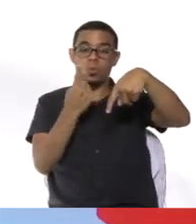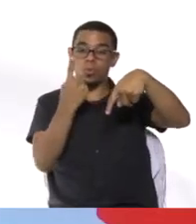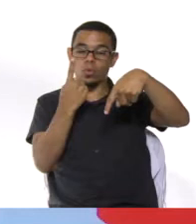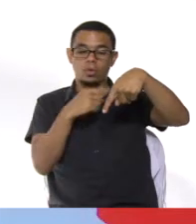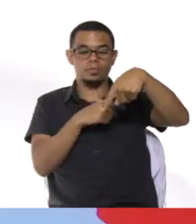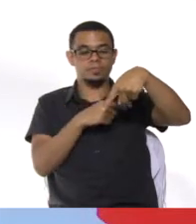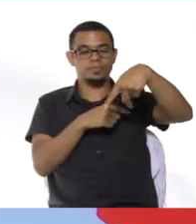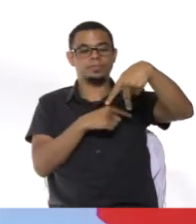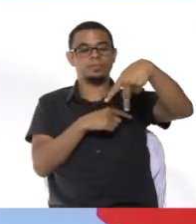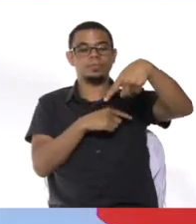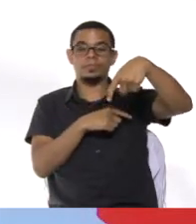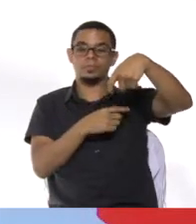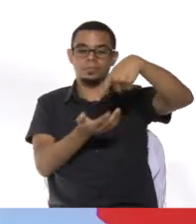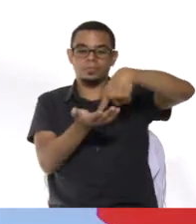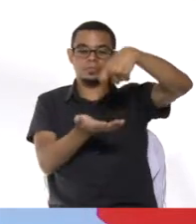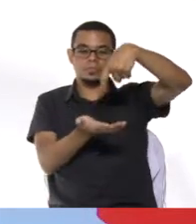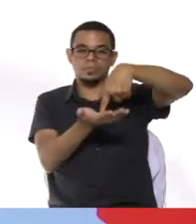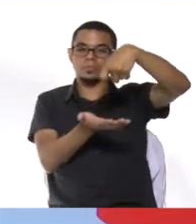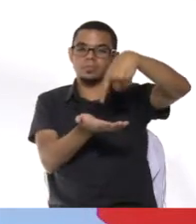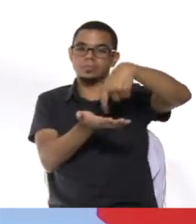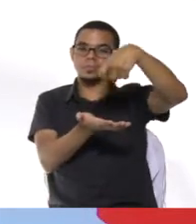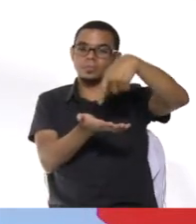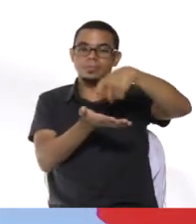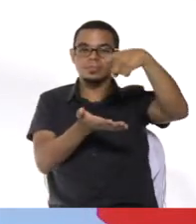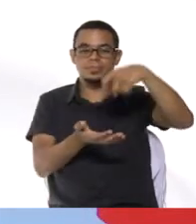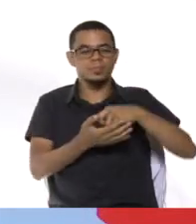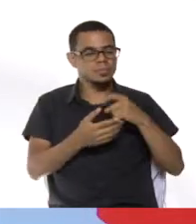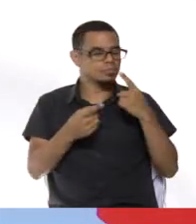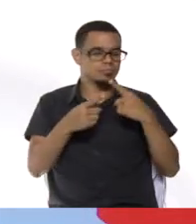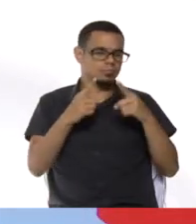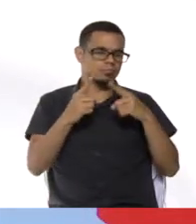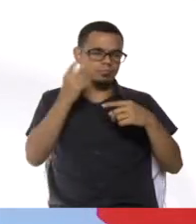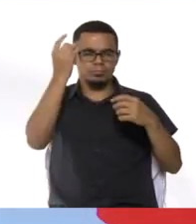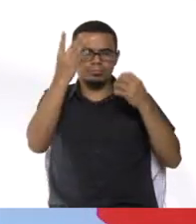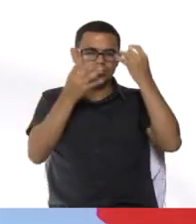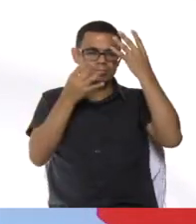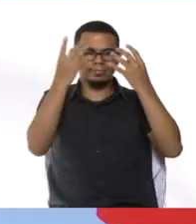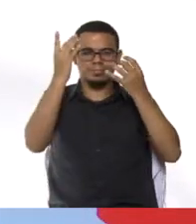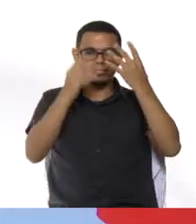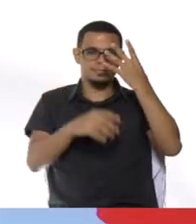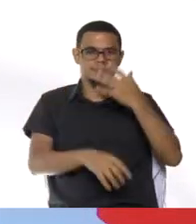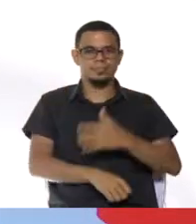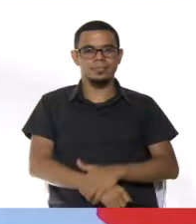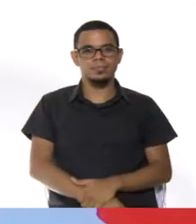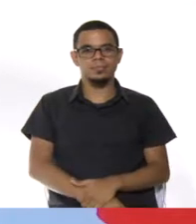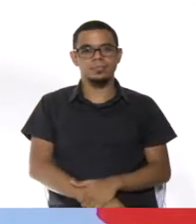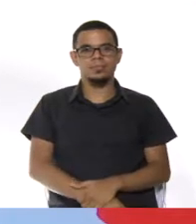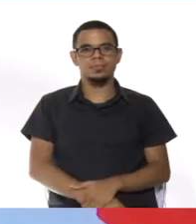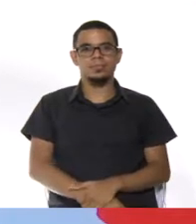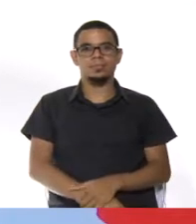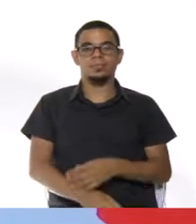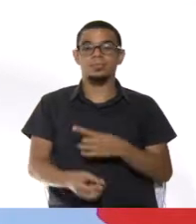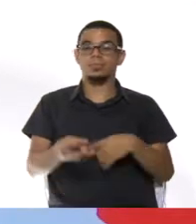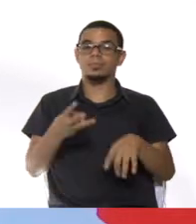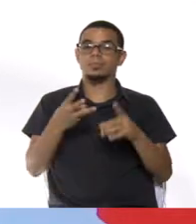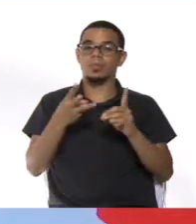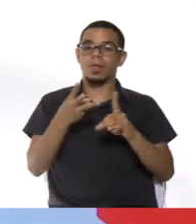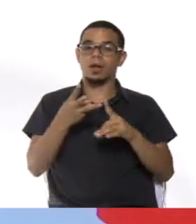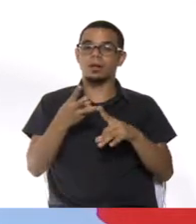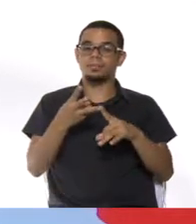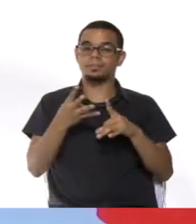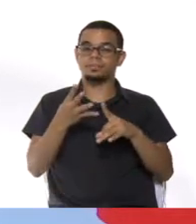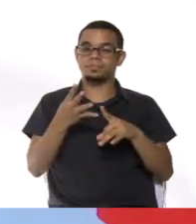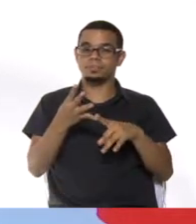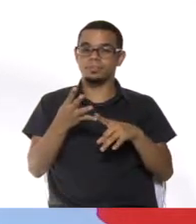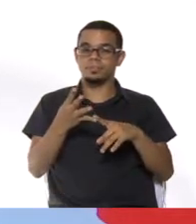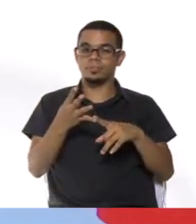niños. Para ellos también podemos hacer con los niños y niñas de preescolar es hacer unos aros de cartón. Yo en